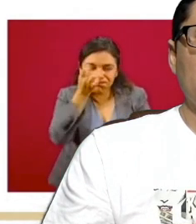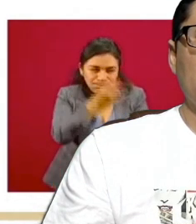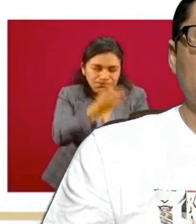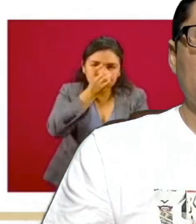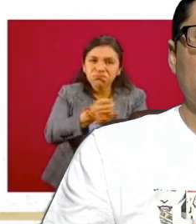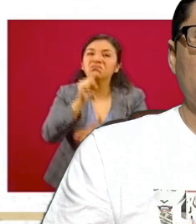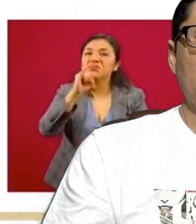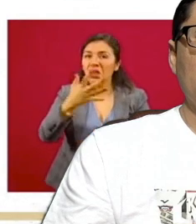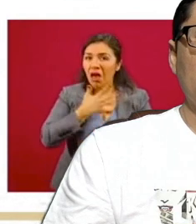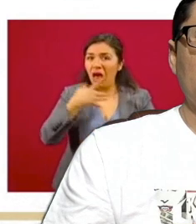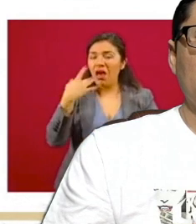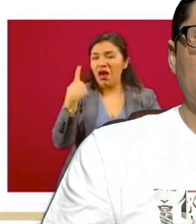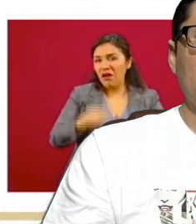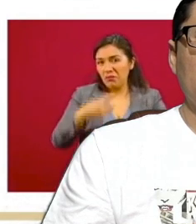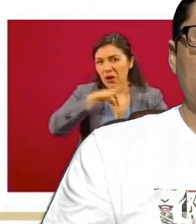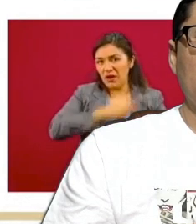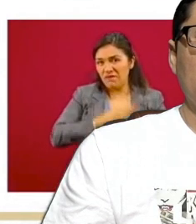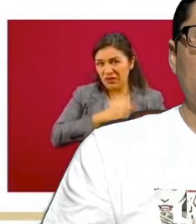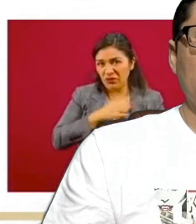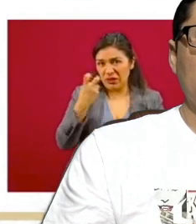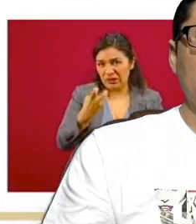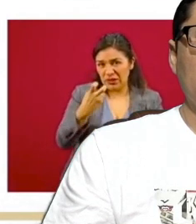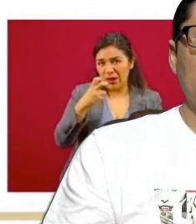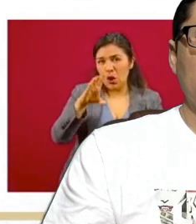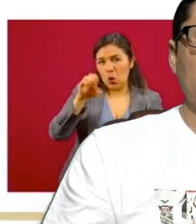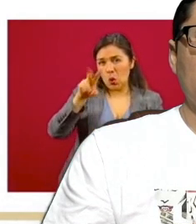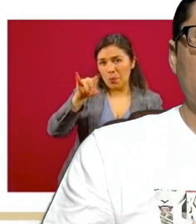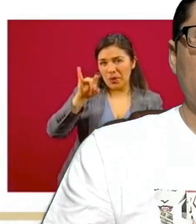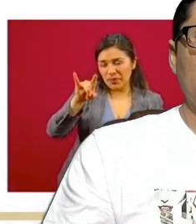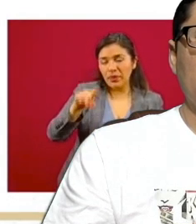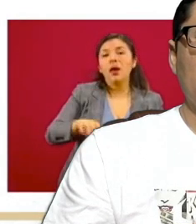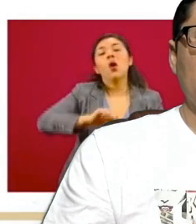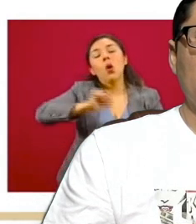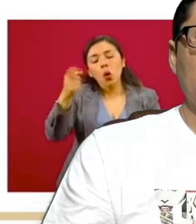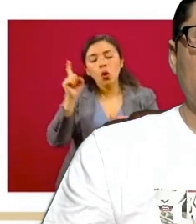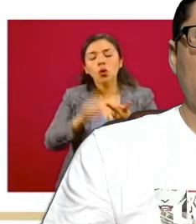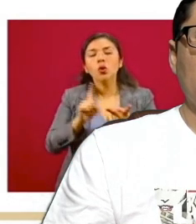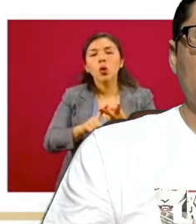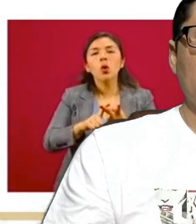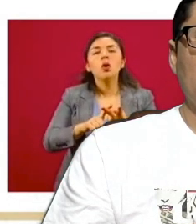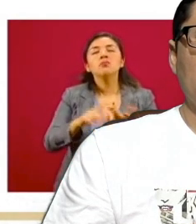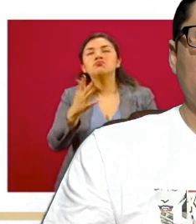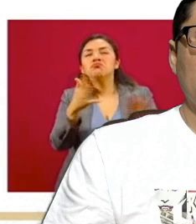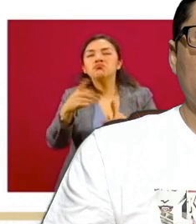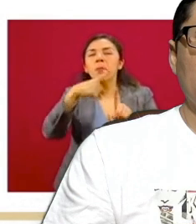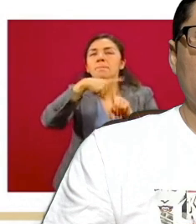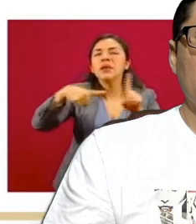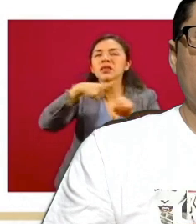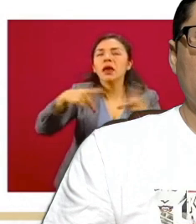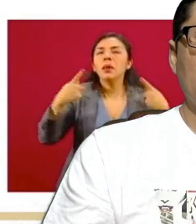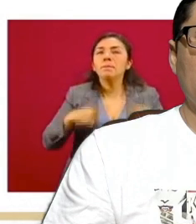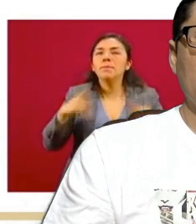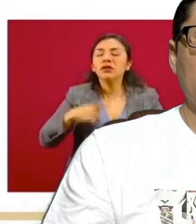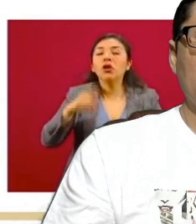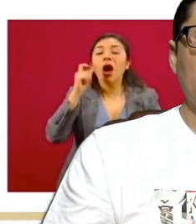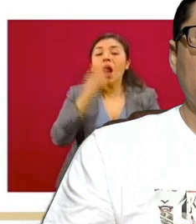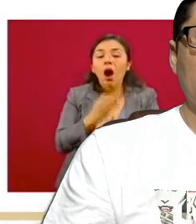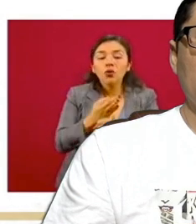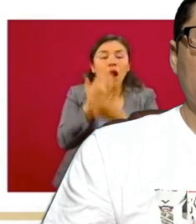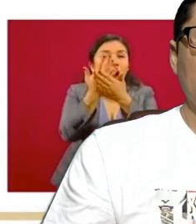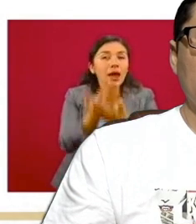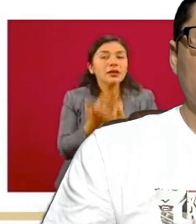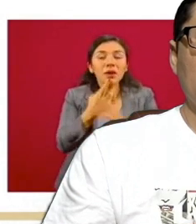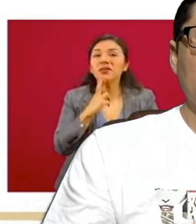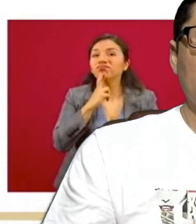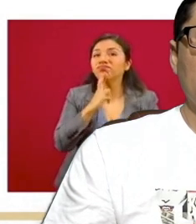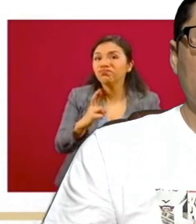demostrado la infección por el virus que causa COVID, más la mitad de las personas que están esperando